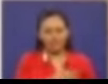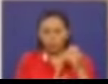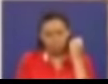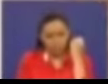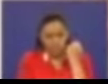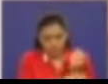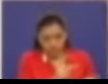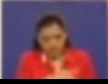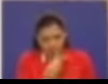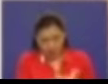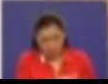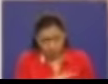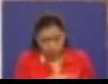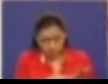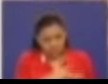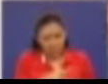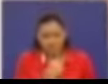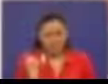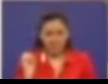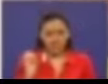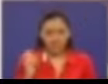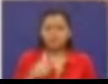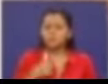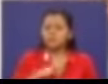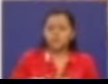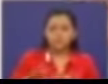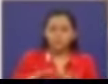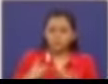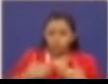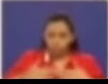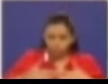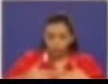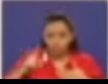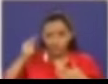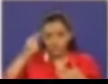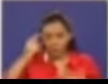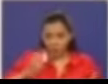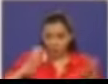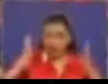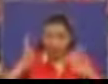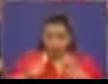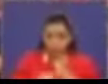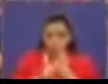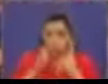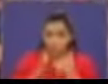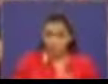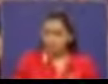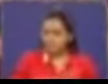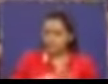¿saben qué? Con la Revolución Ciudadana van a tener que pagar impuestos los más ricos, compañeros.